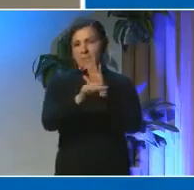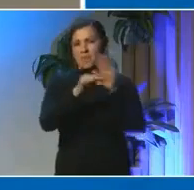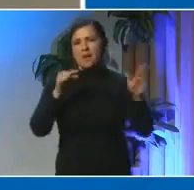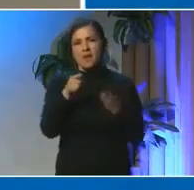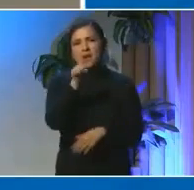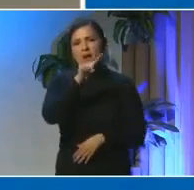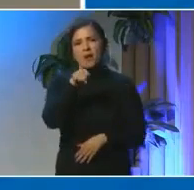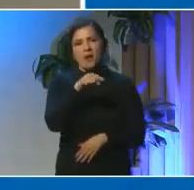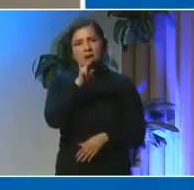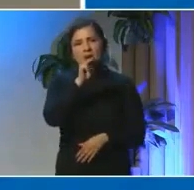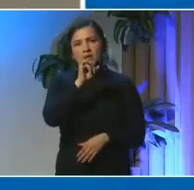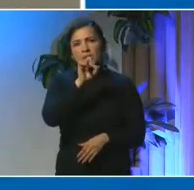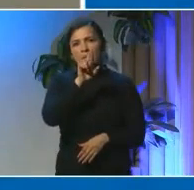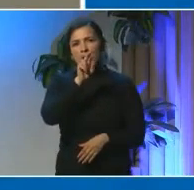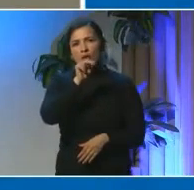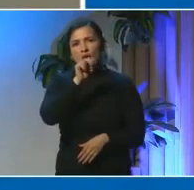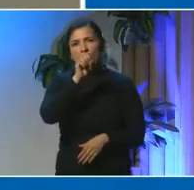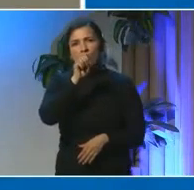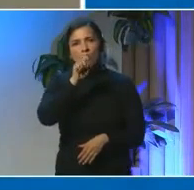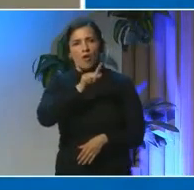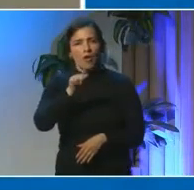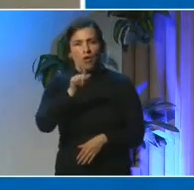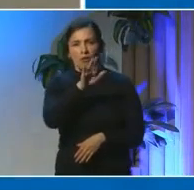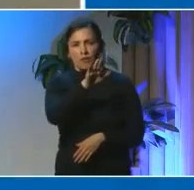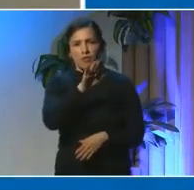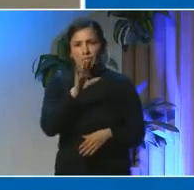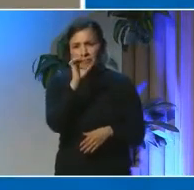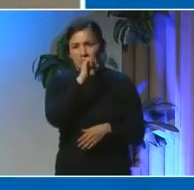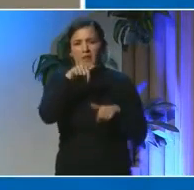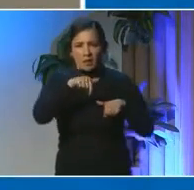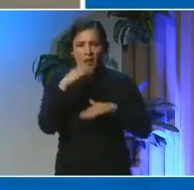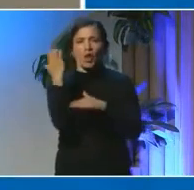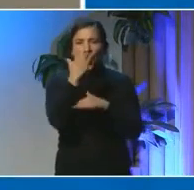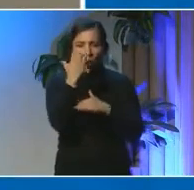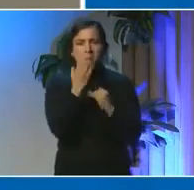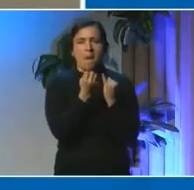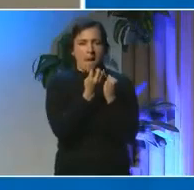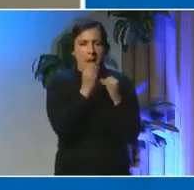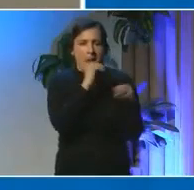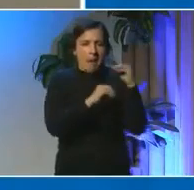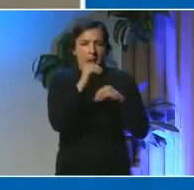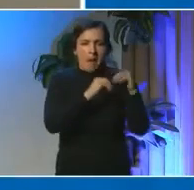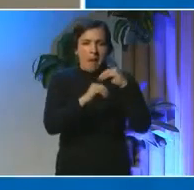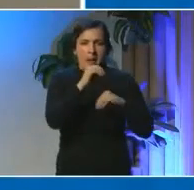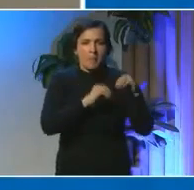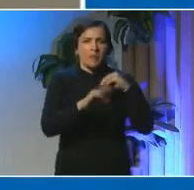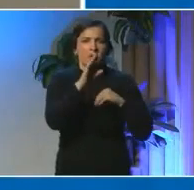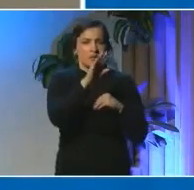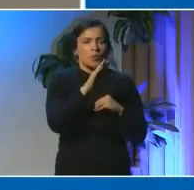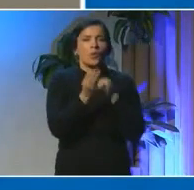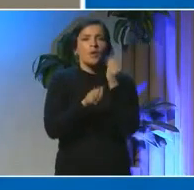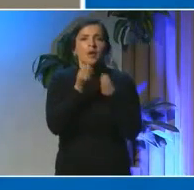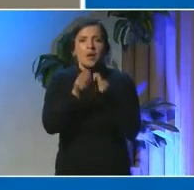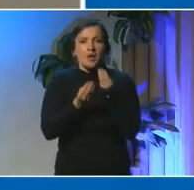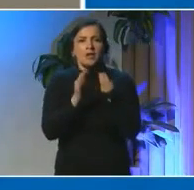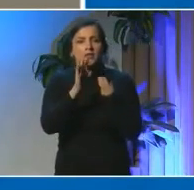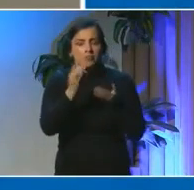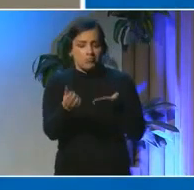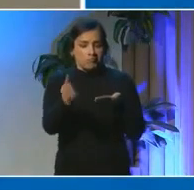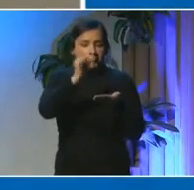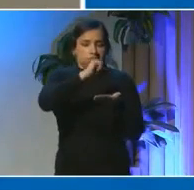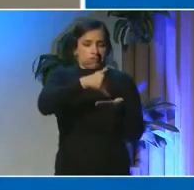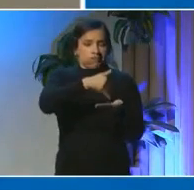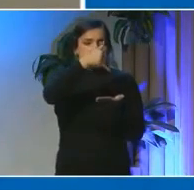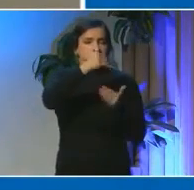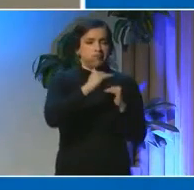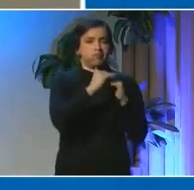digamos haciendo una inversión importante en ese Aliado local para que él incorpore en nuestra botella de Esmirna lulo más de un 50% de